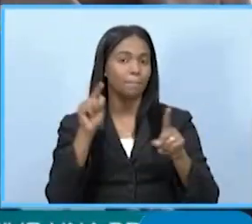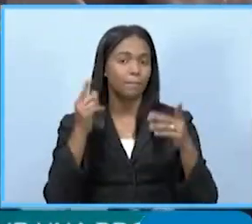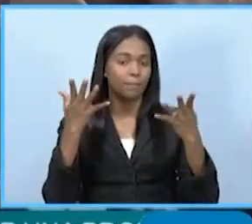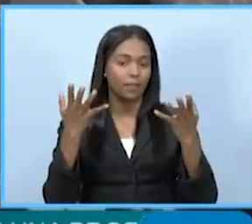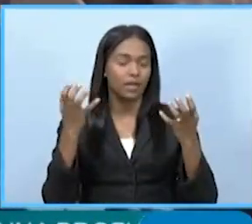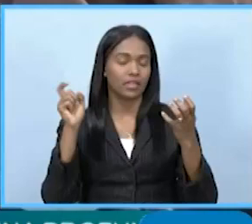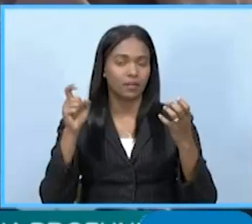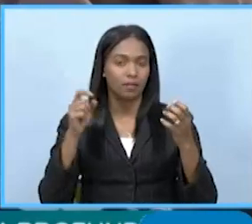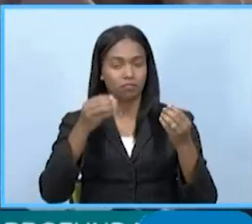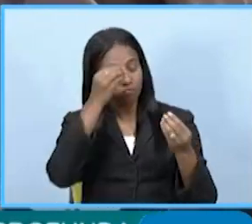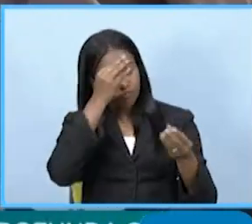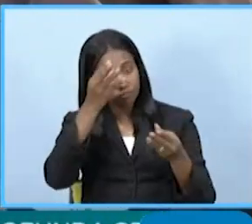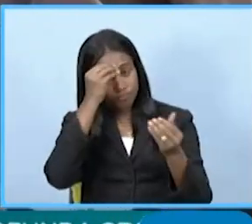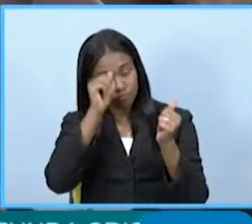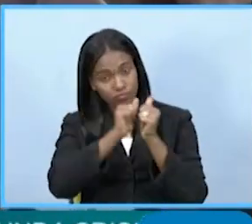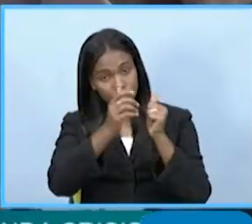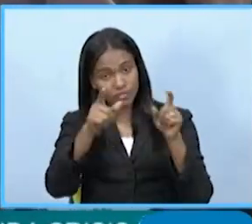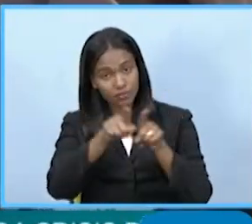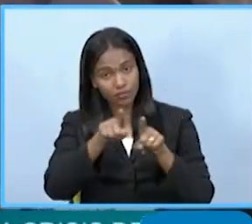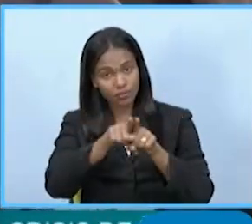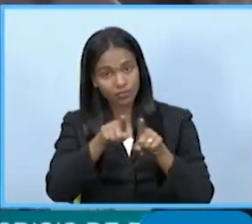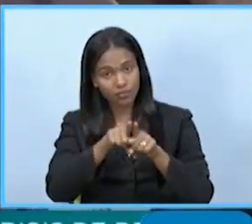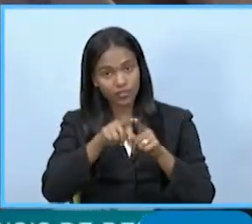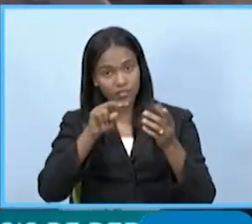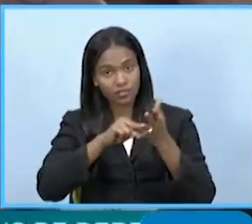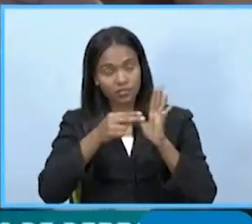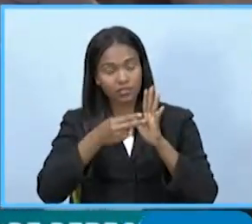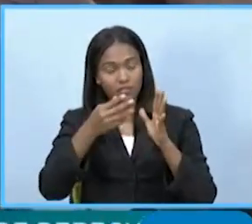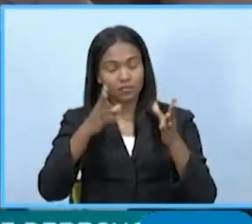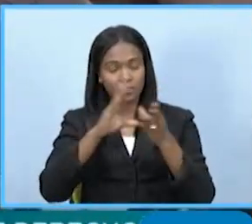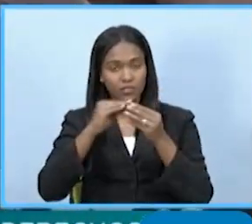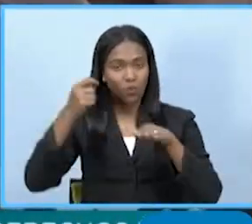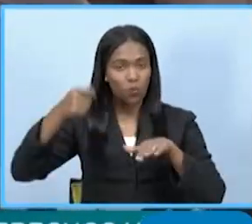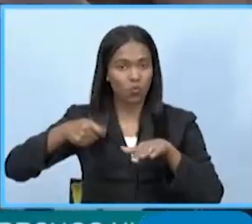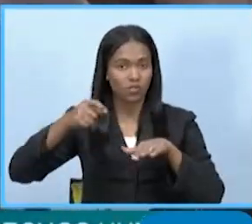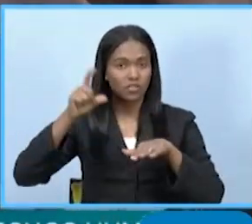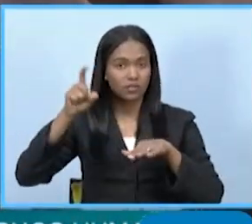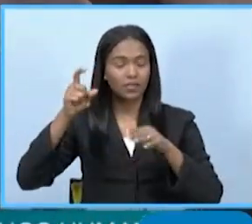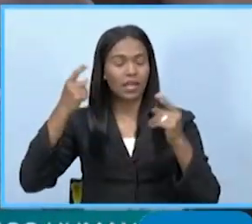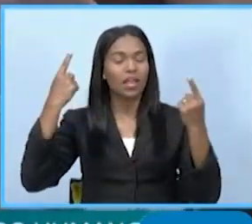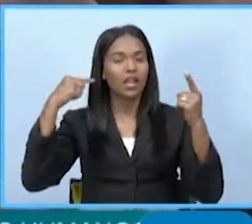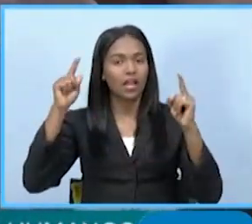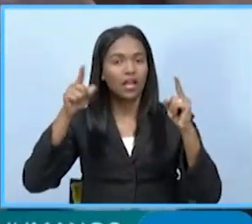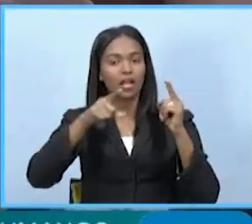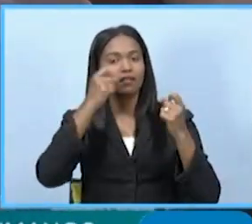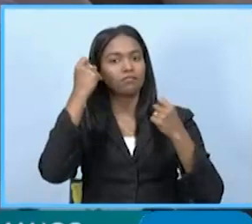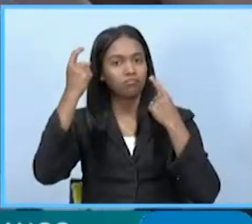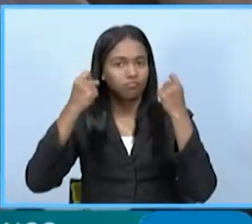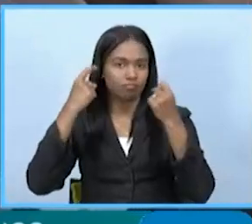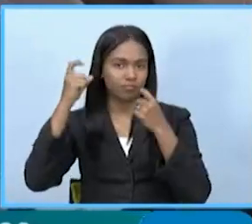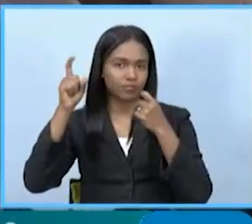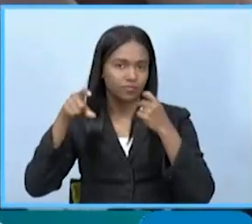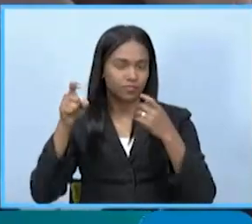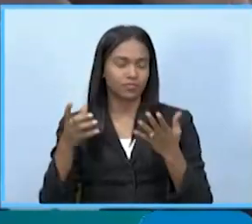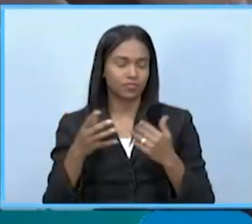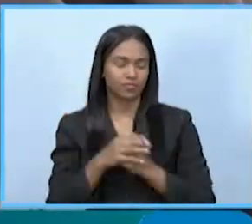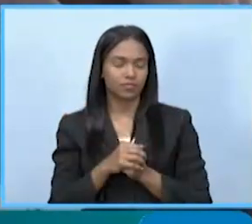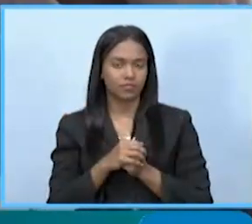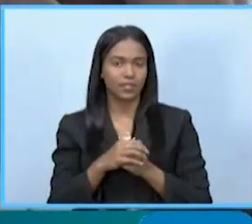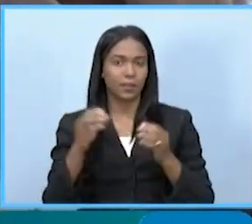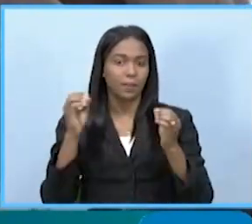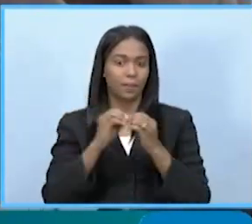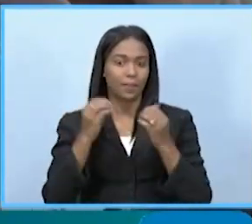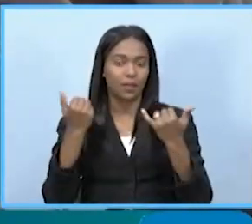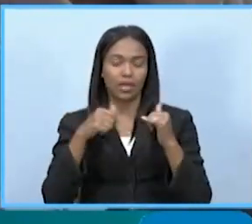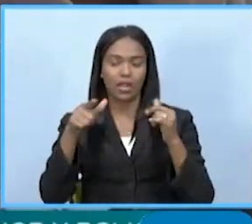debe ser compartido también. Te sintetizo, el juez tiene que lograr que lo entienda. Más allá